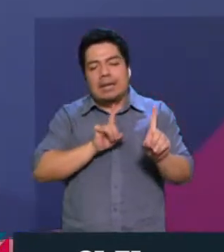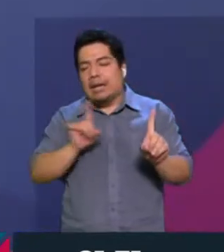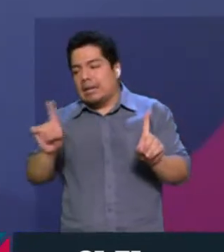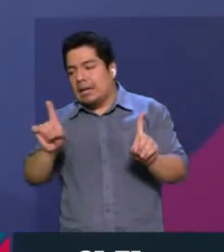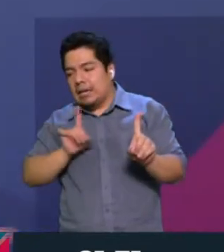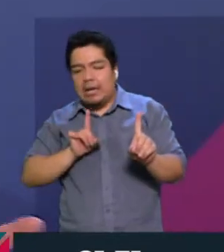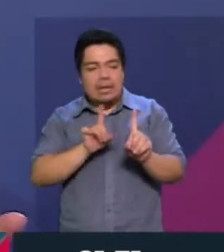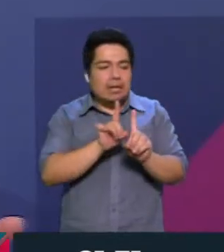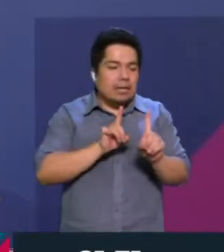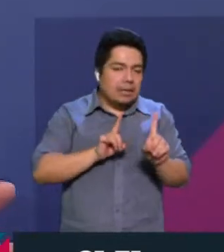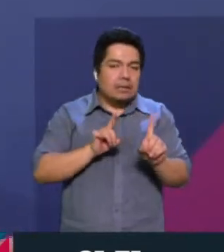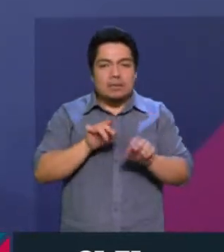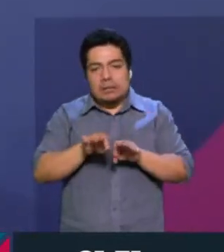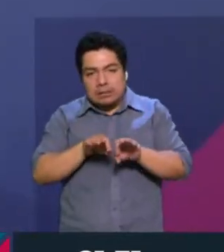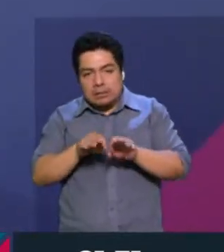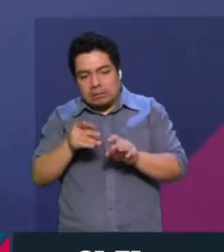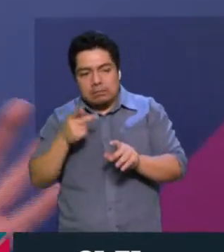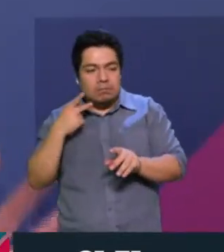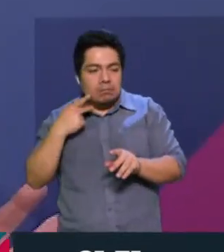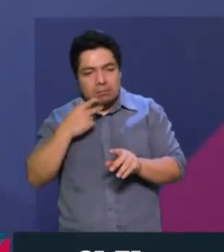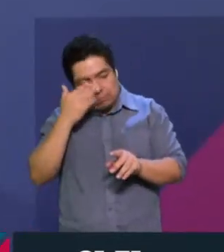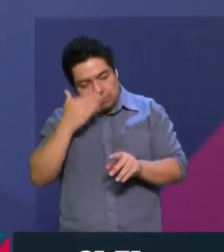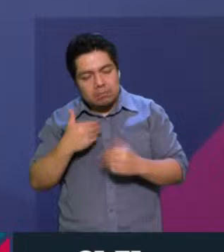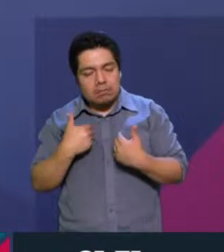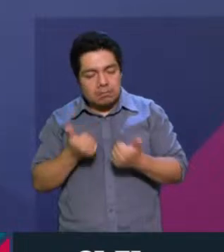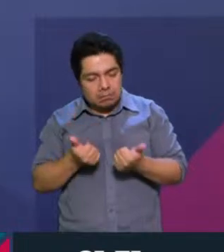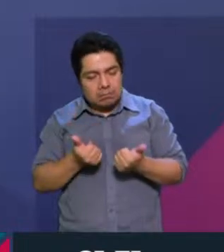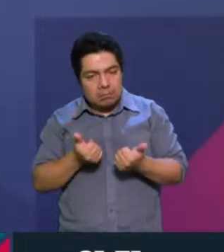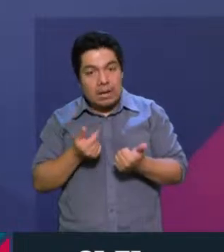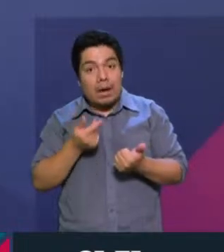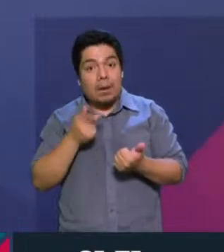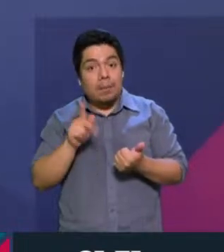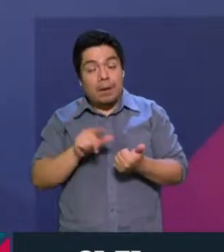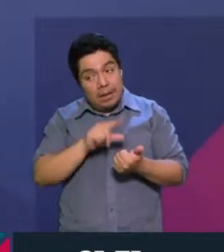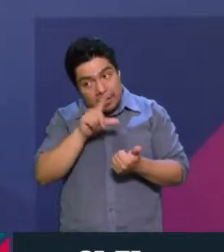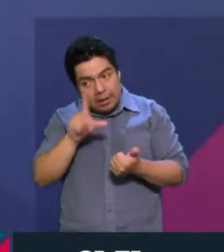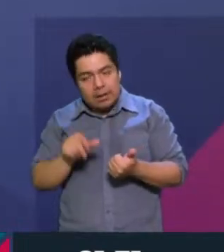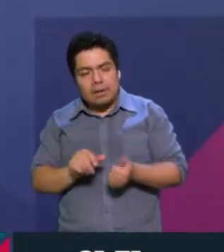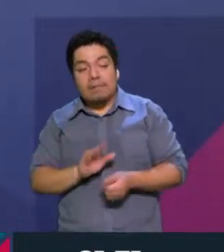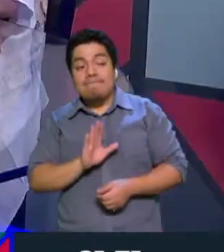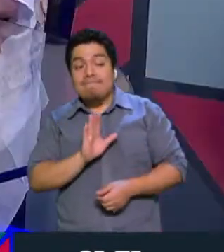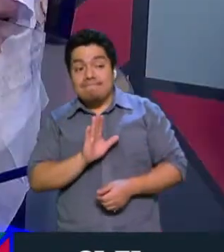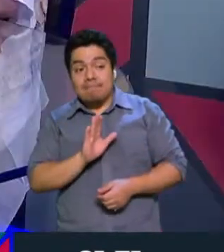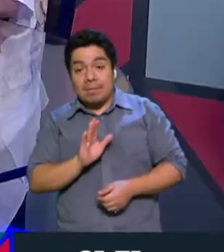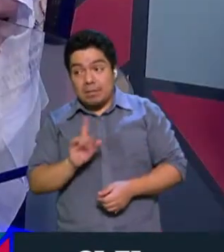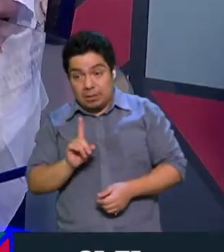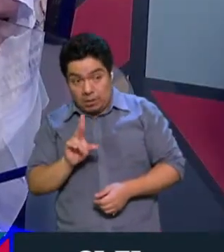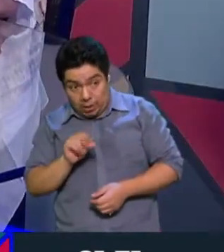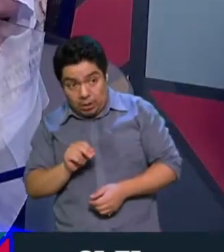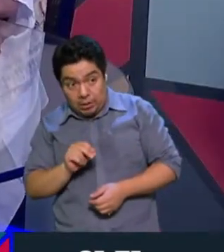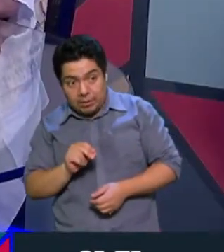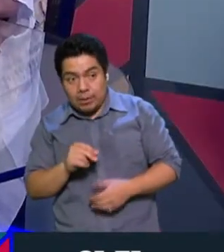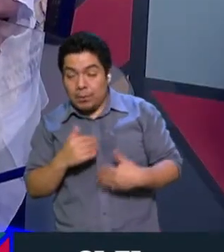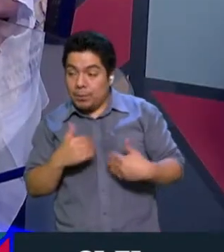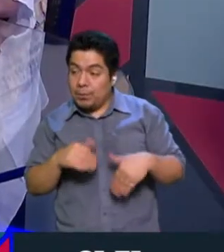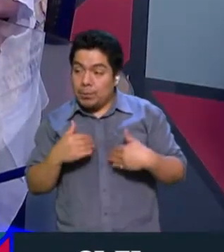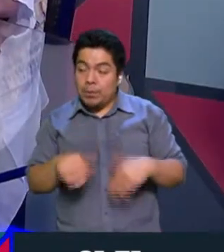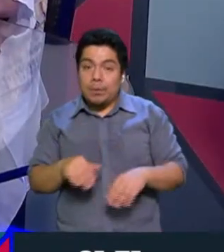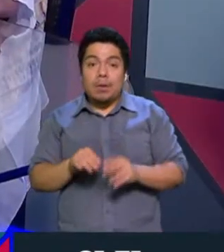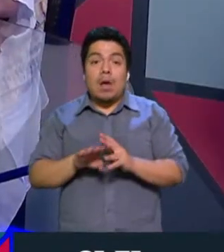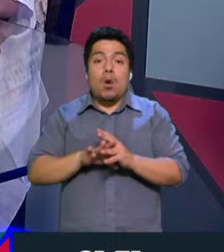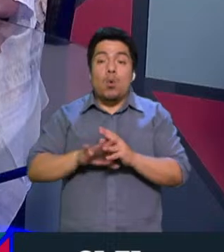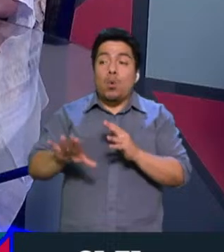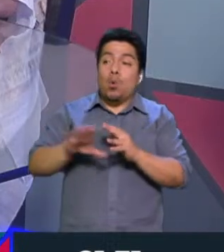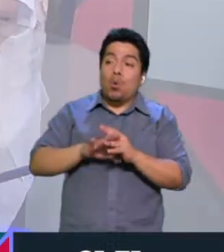bueno, pues digo, es parte de la chamba política y se entiende. Pero que ahí venga la amenaza de que, y si no, se va a destapar una ola de